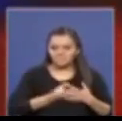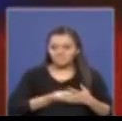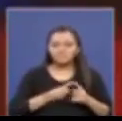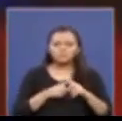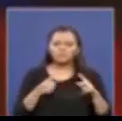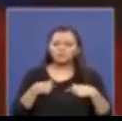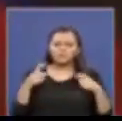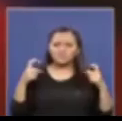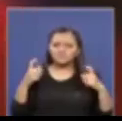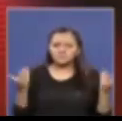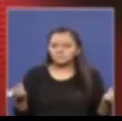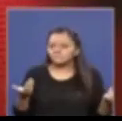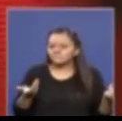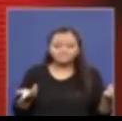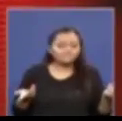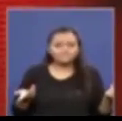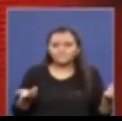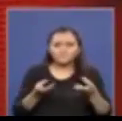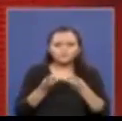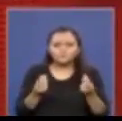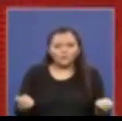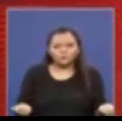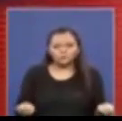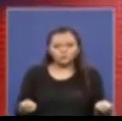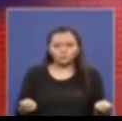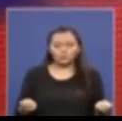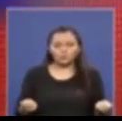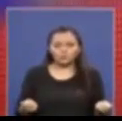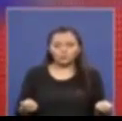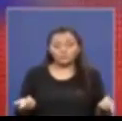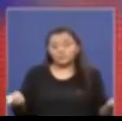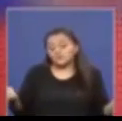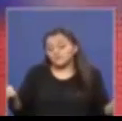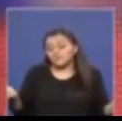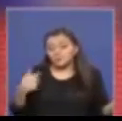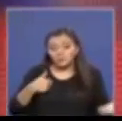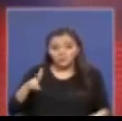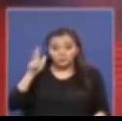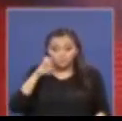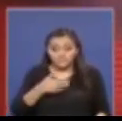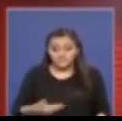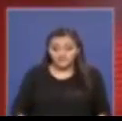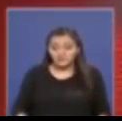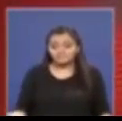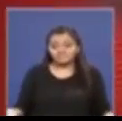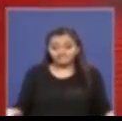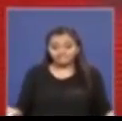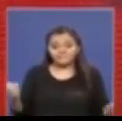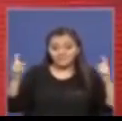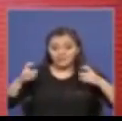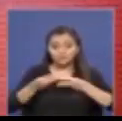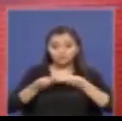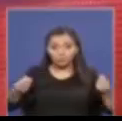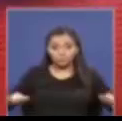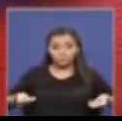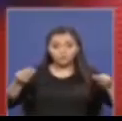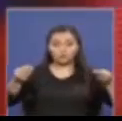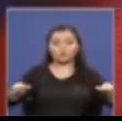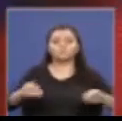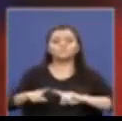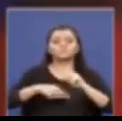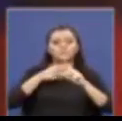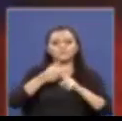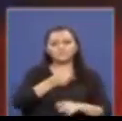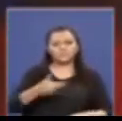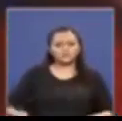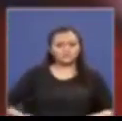bueno, necesarias, que son necesarias, que es necesario enfrentar, y sobre todo con la